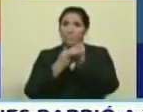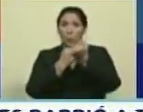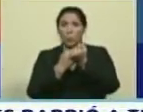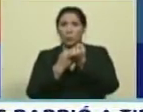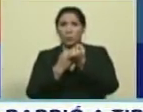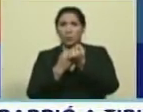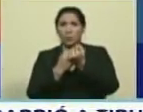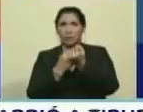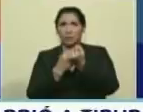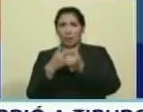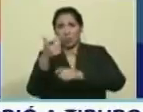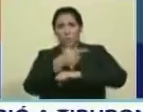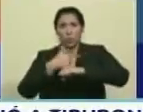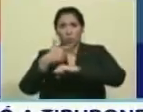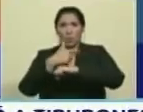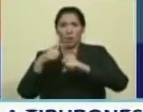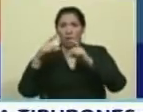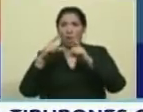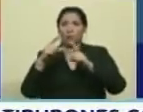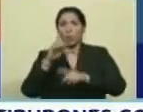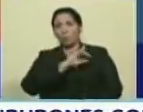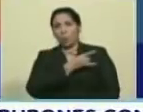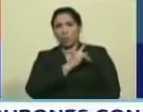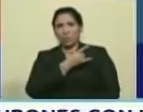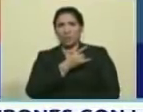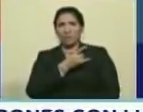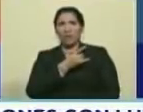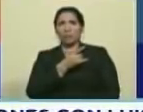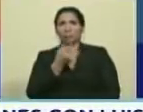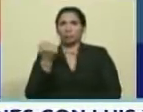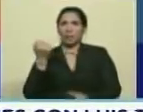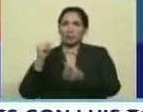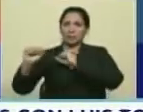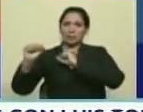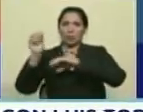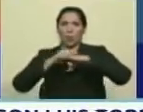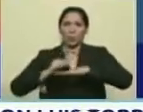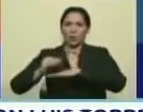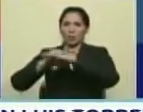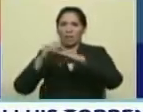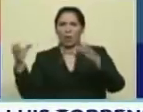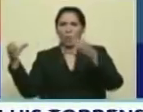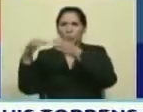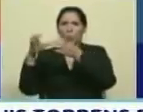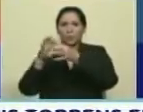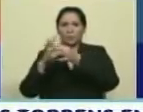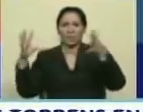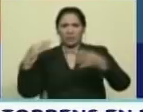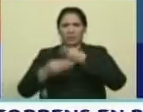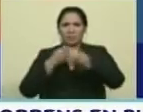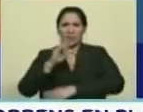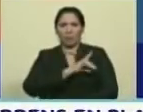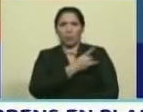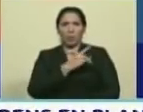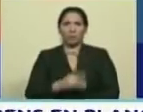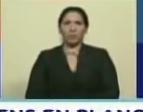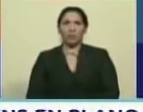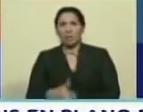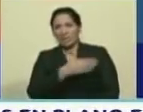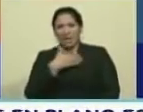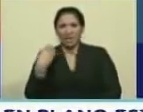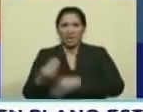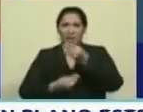Morales, rechazando la convocatoria que grupos separatistas hicieron en Bolivia, con lo que logró desactivar sus